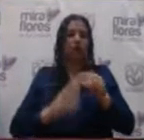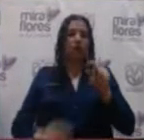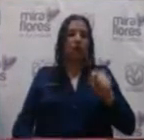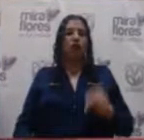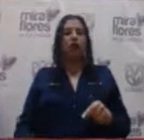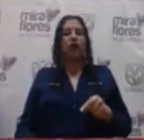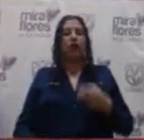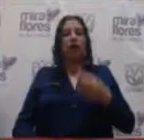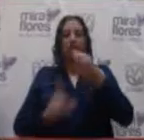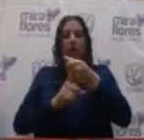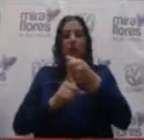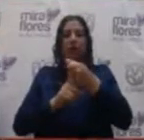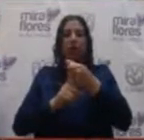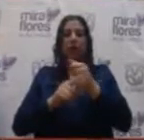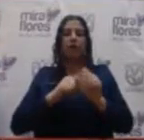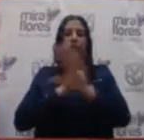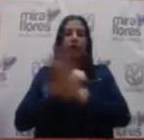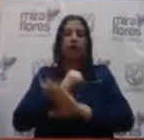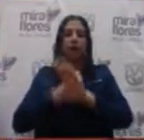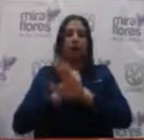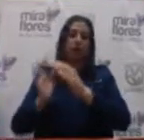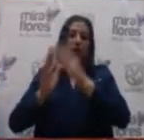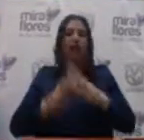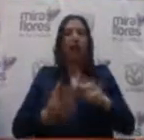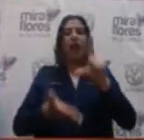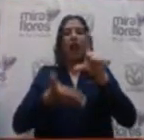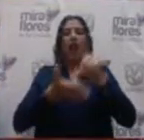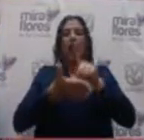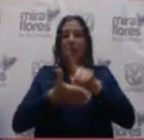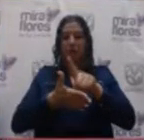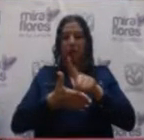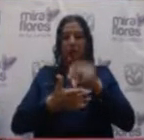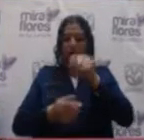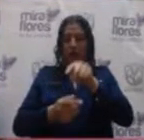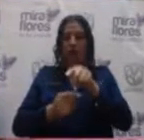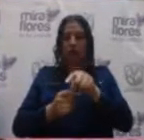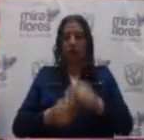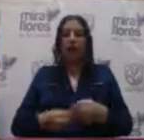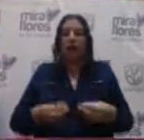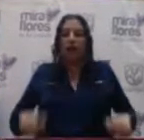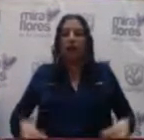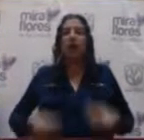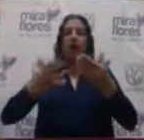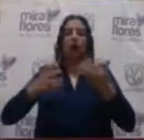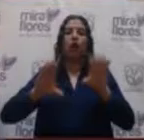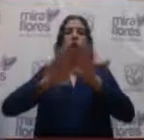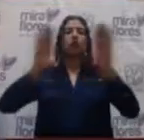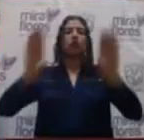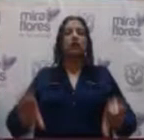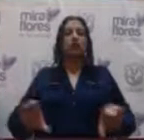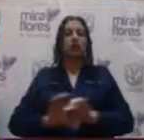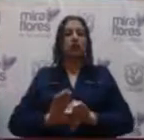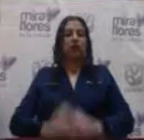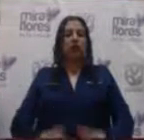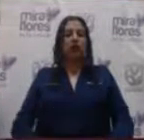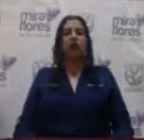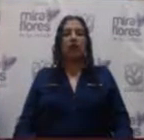Defensa Civil Lima. Y Defensa Civil Lima le otorgó un certificado